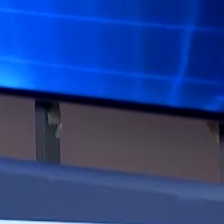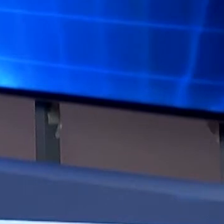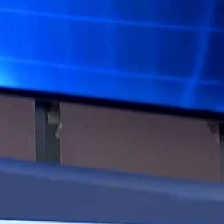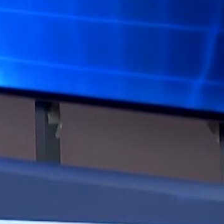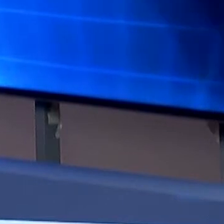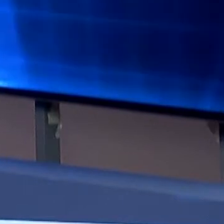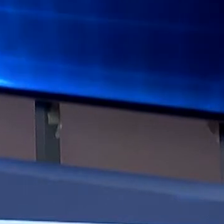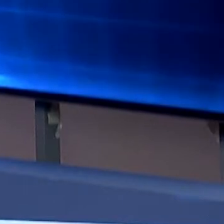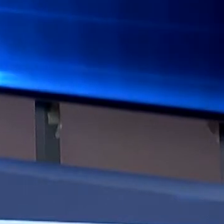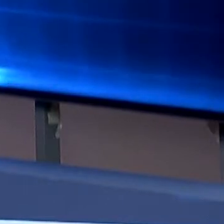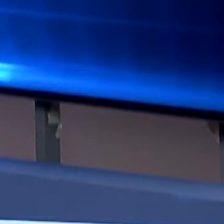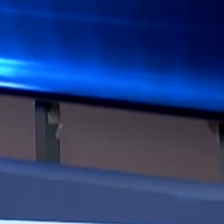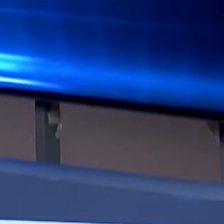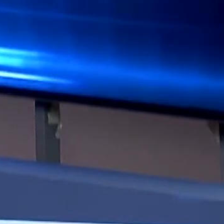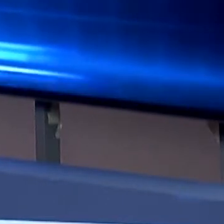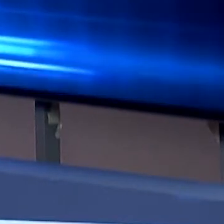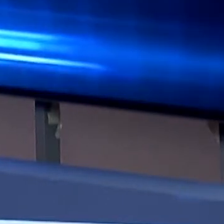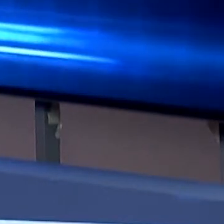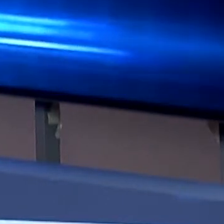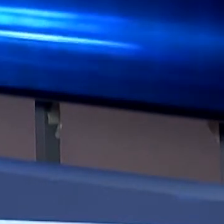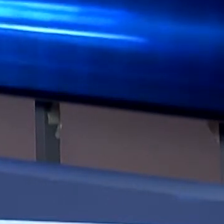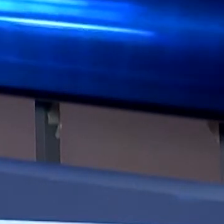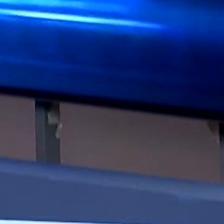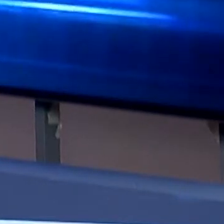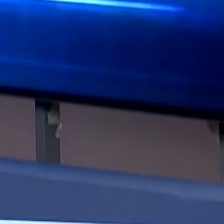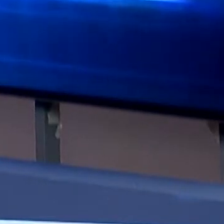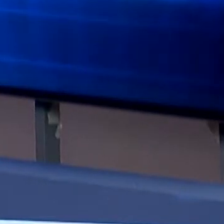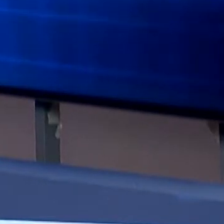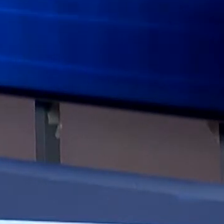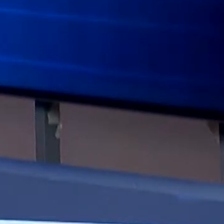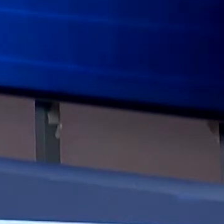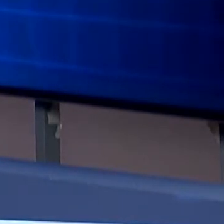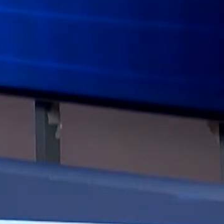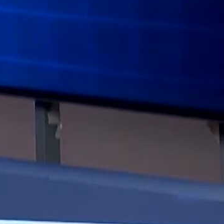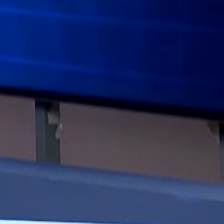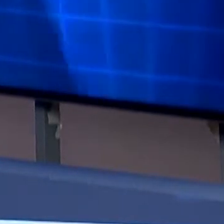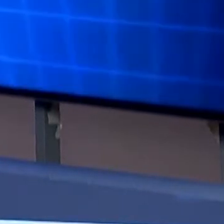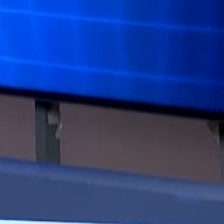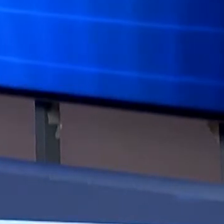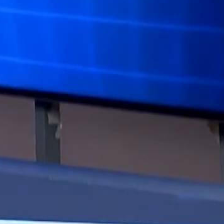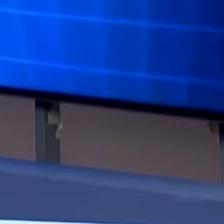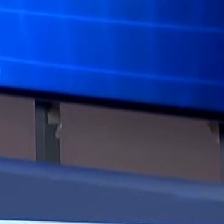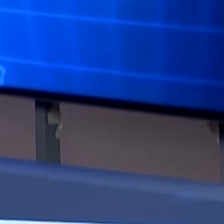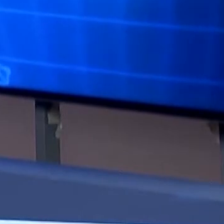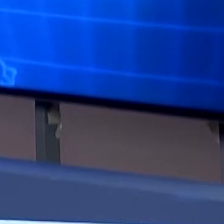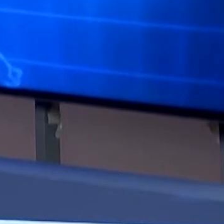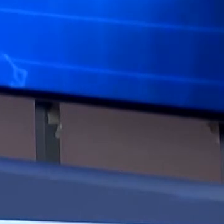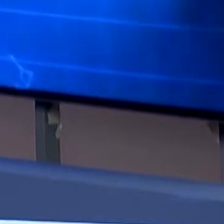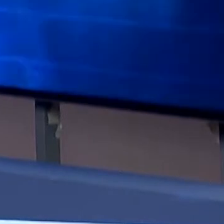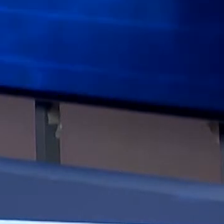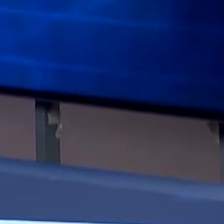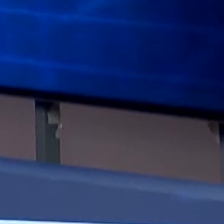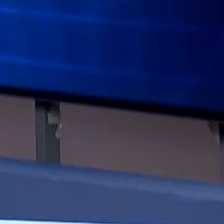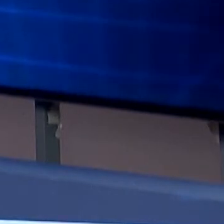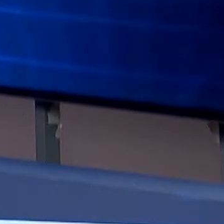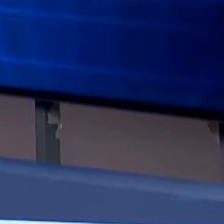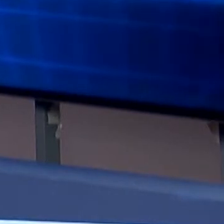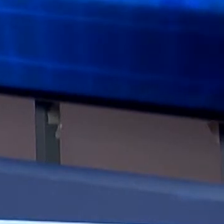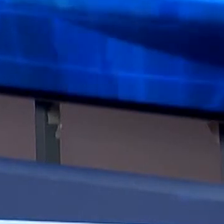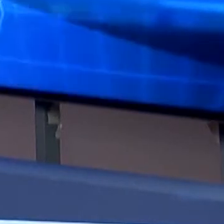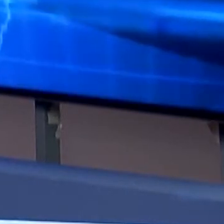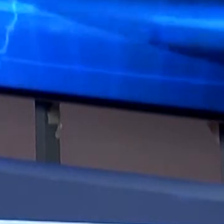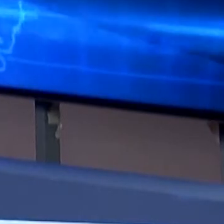Continuamos en Telepacífico Noticias con Pedagogía Electoral. En virtud al elevado abstencionismo, el Observatorio Cali Visible de la